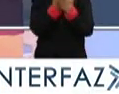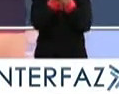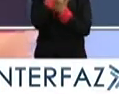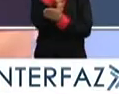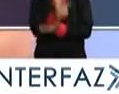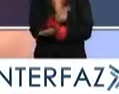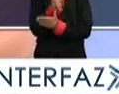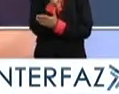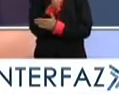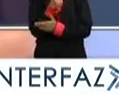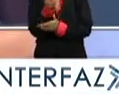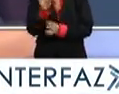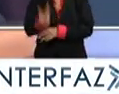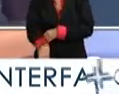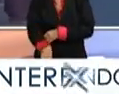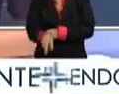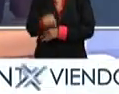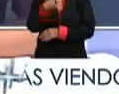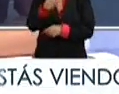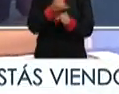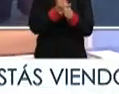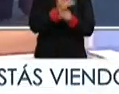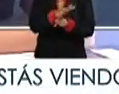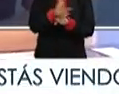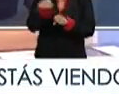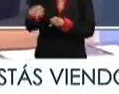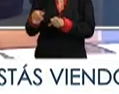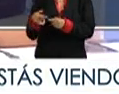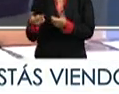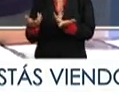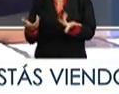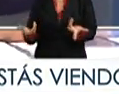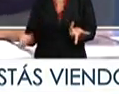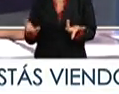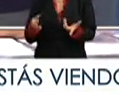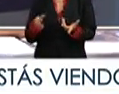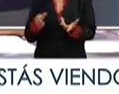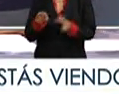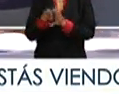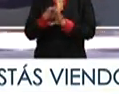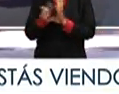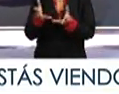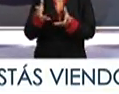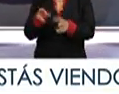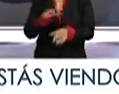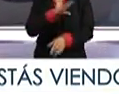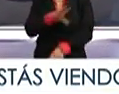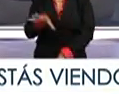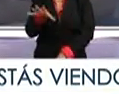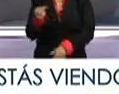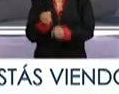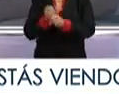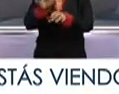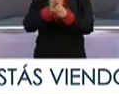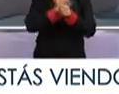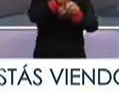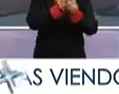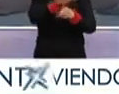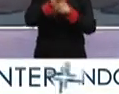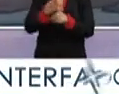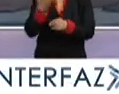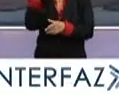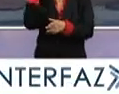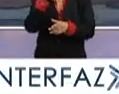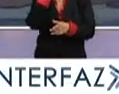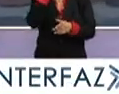porque hay también que decirlo, la información hoy es pues una cosa genérica. Antes uno tenía que ir